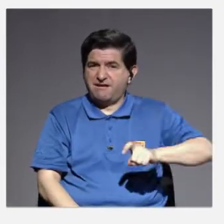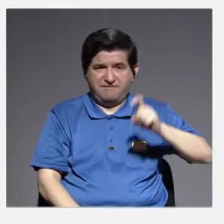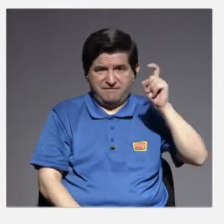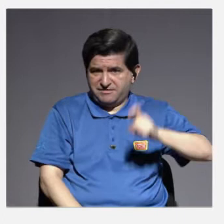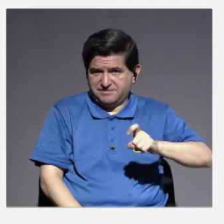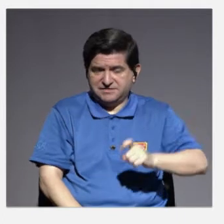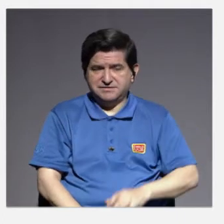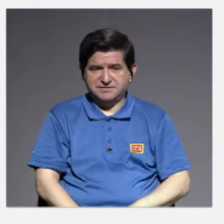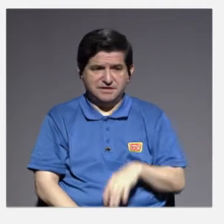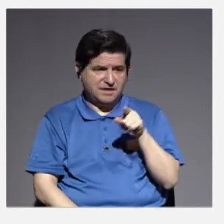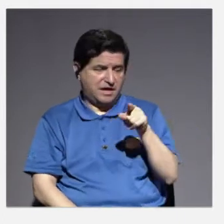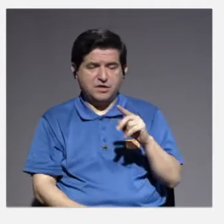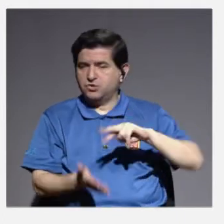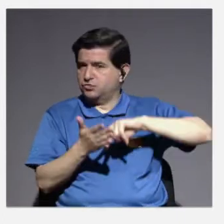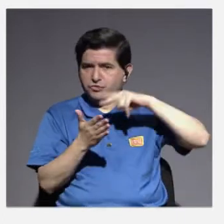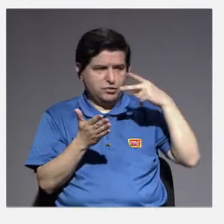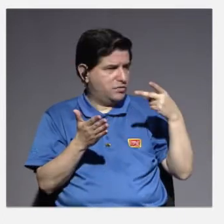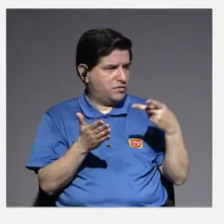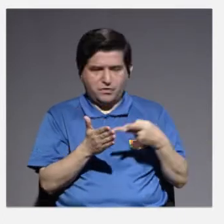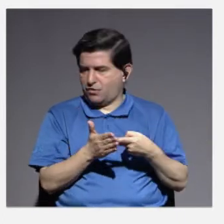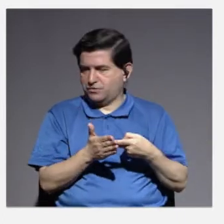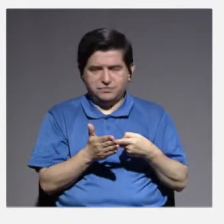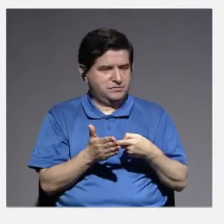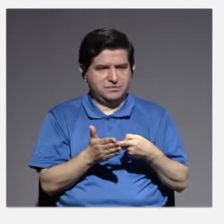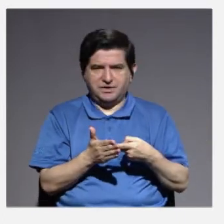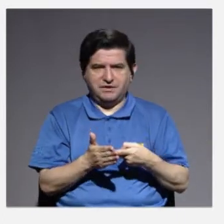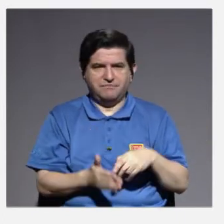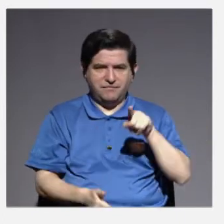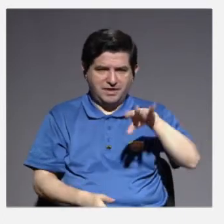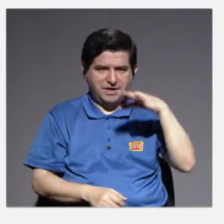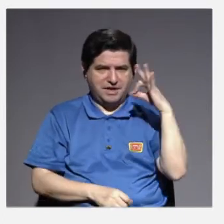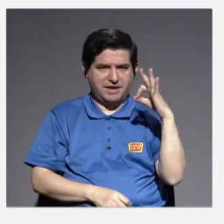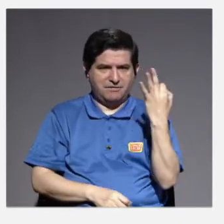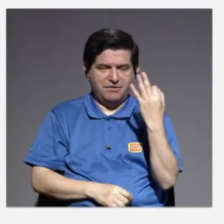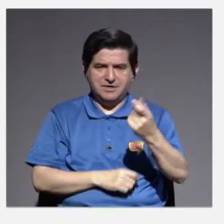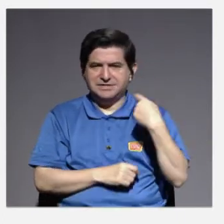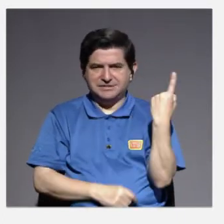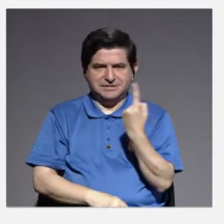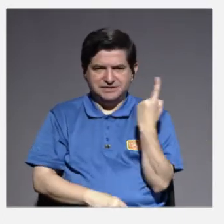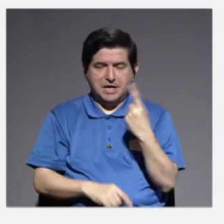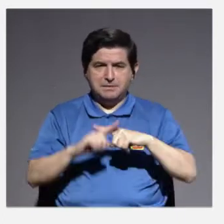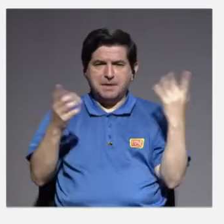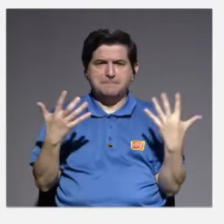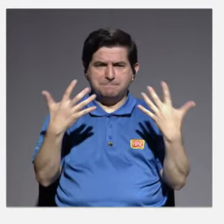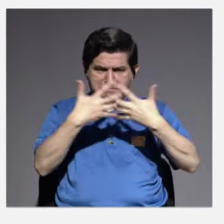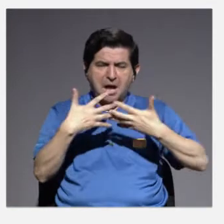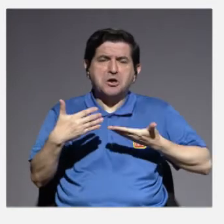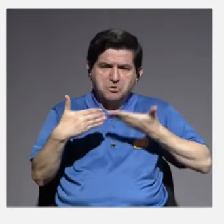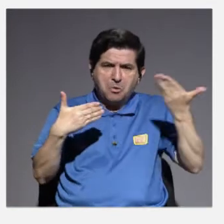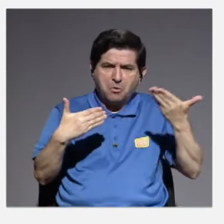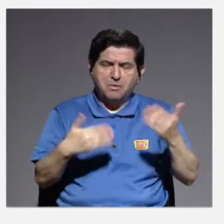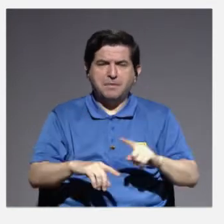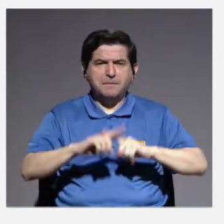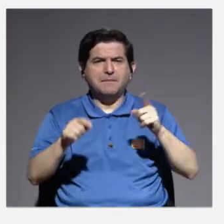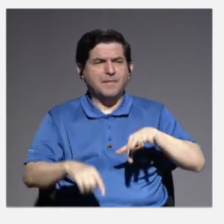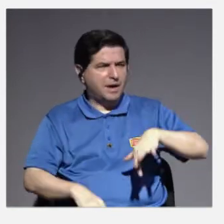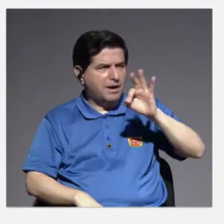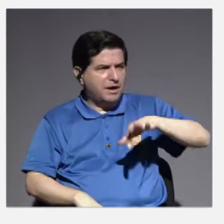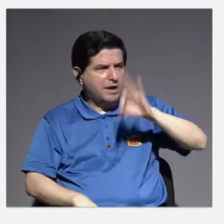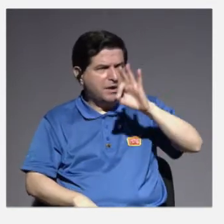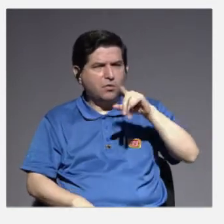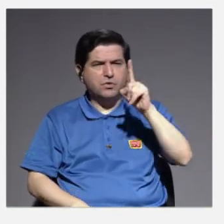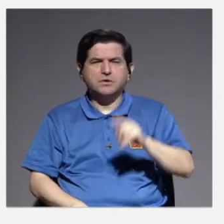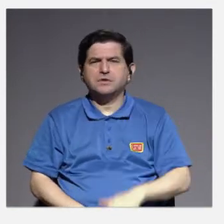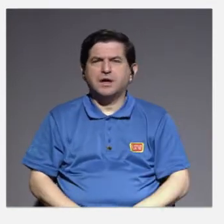necesariamente no implica que se va a realizar de esa forma siempre, pero se mezclan ciertos elementos, pero sí encontramos que hay como